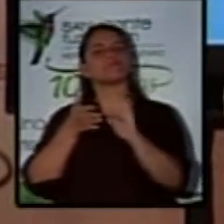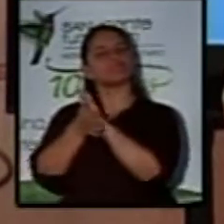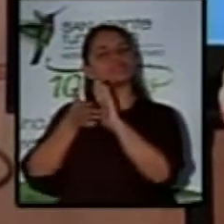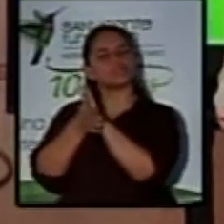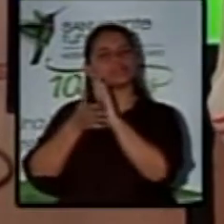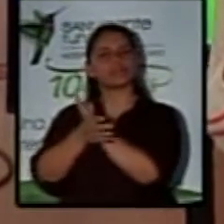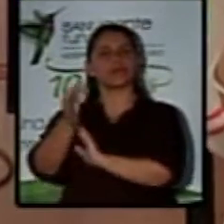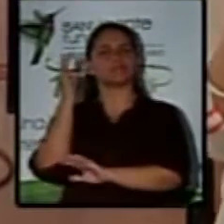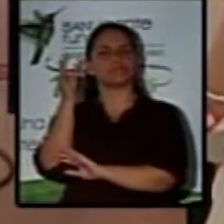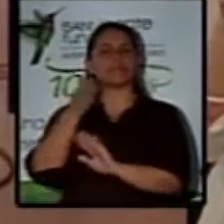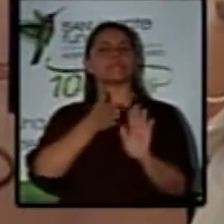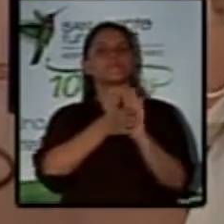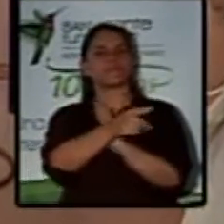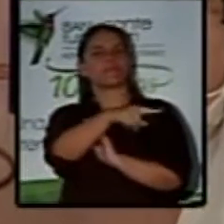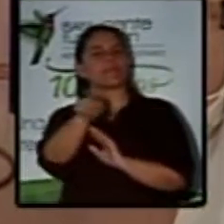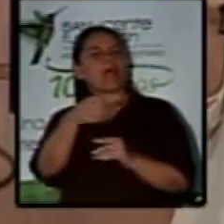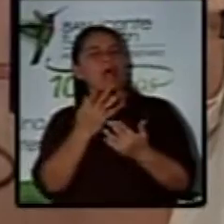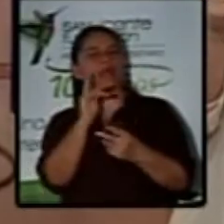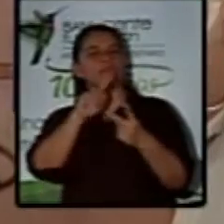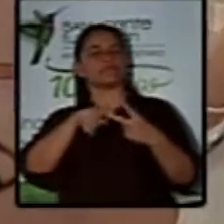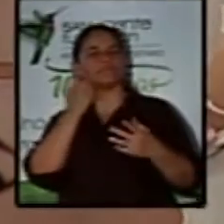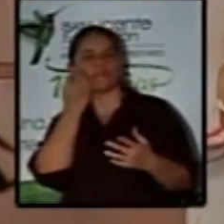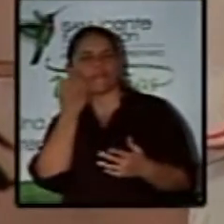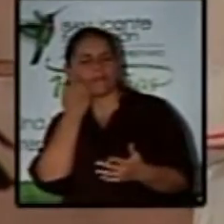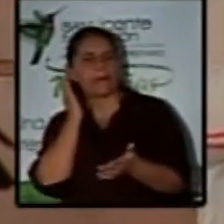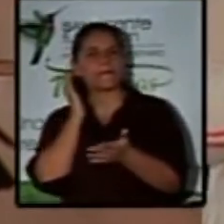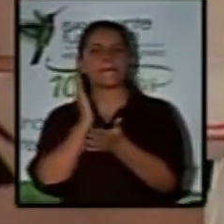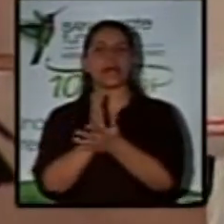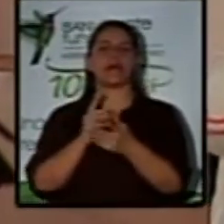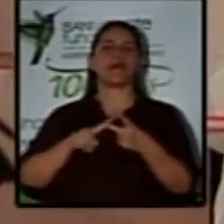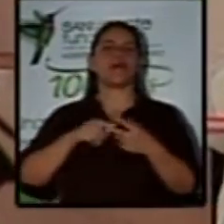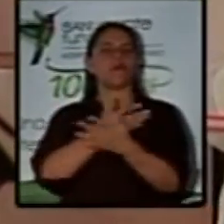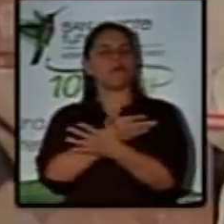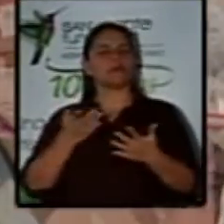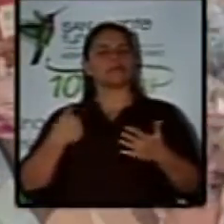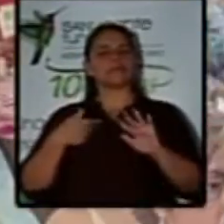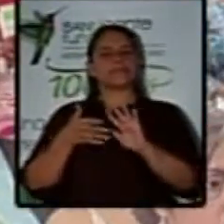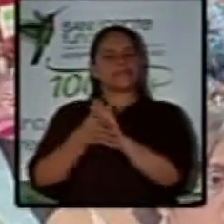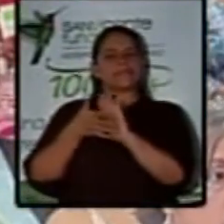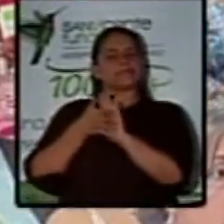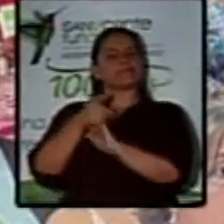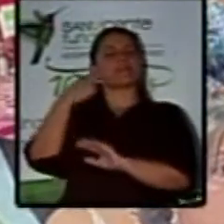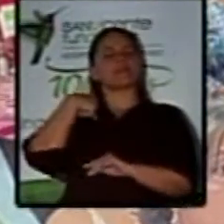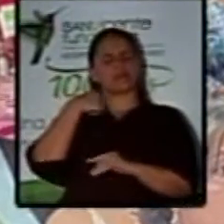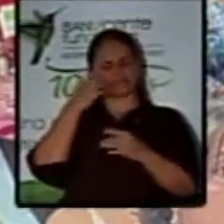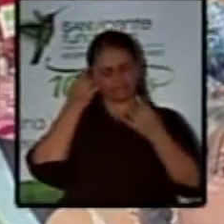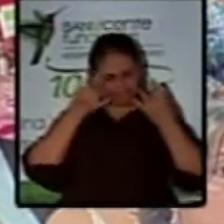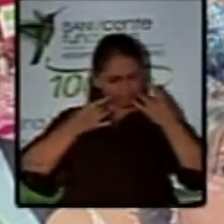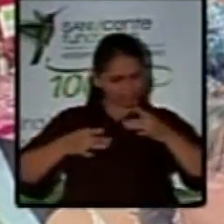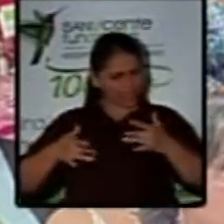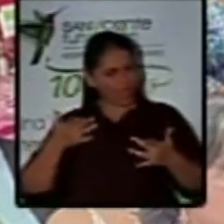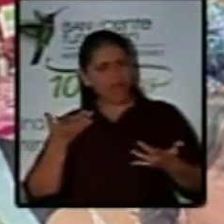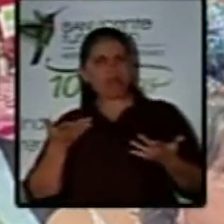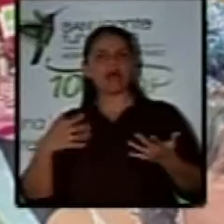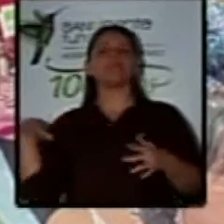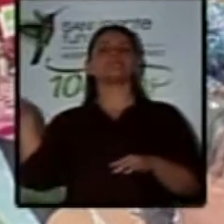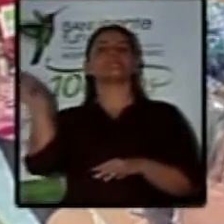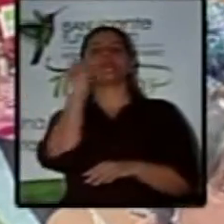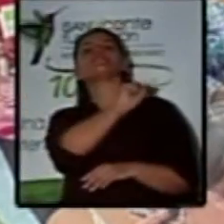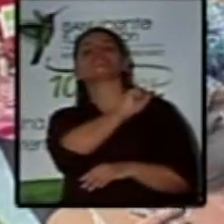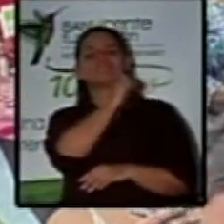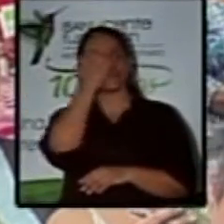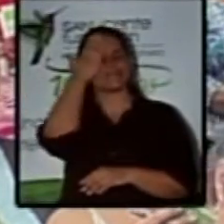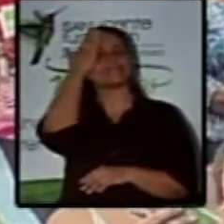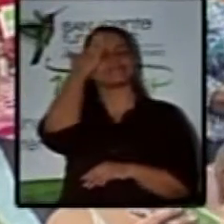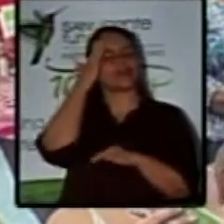información para que puedan evitar o detectar a tiempo enfermedades y ustedes detecten síntomas que consideren alertas